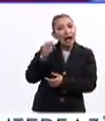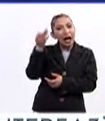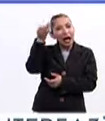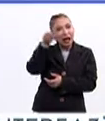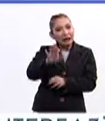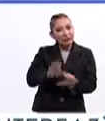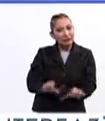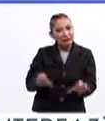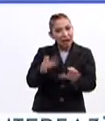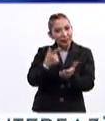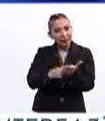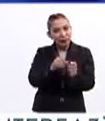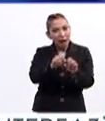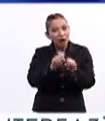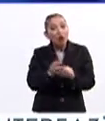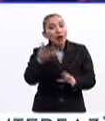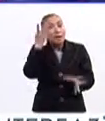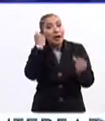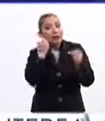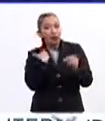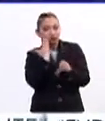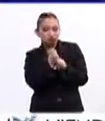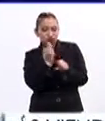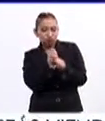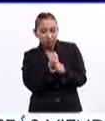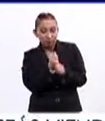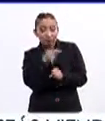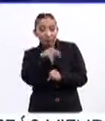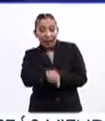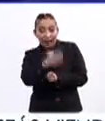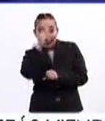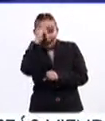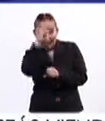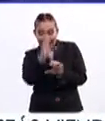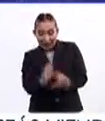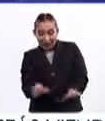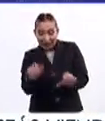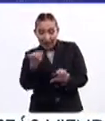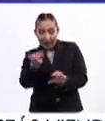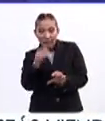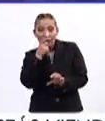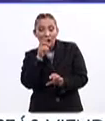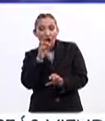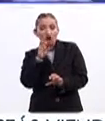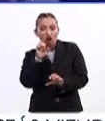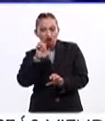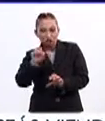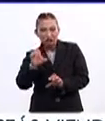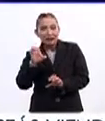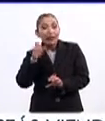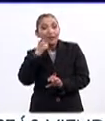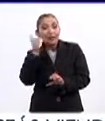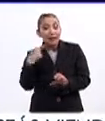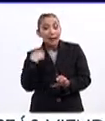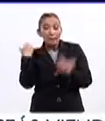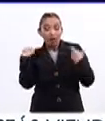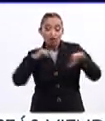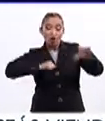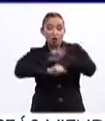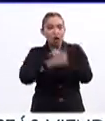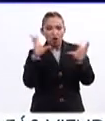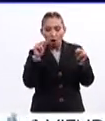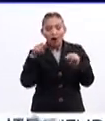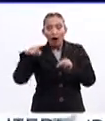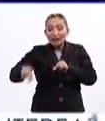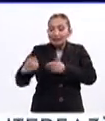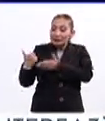artificial en el aula con aprendizaje adaptativo, en donde la inteligencia artificial, nos dice Rose Lukin, en lugar de sustituir al profesor, lo que va a hacer